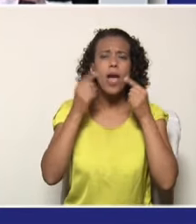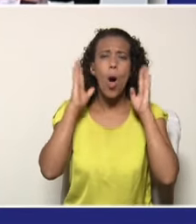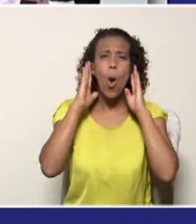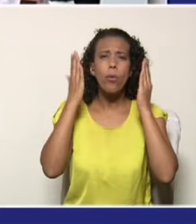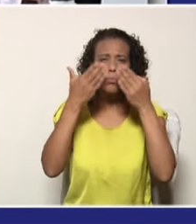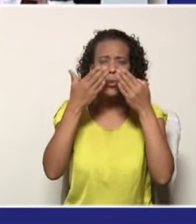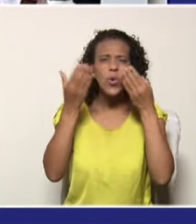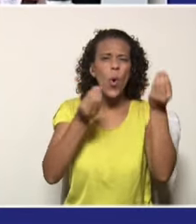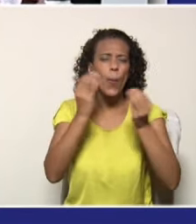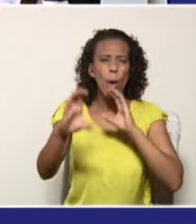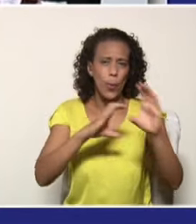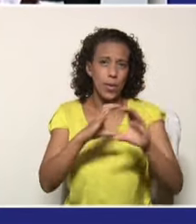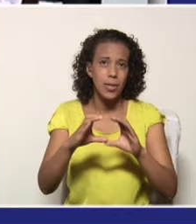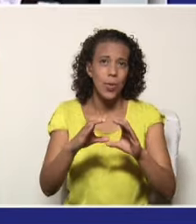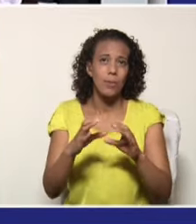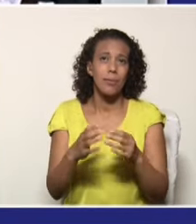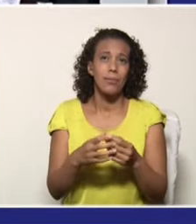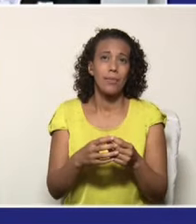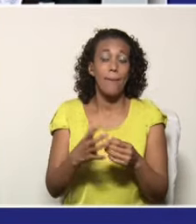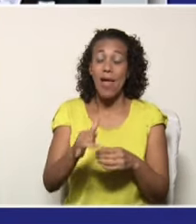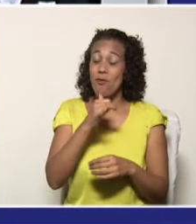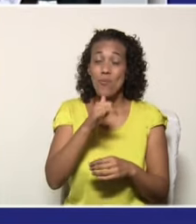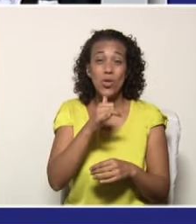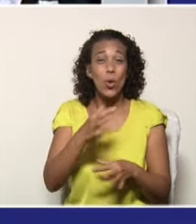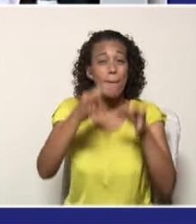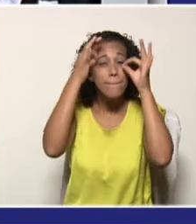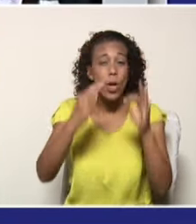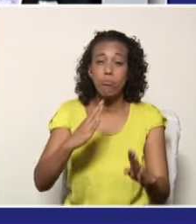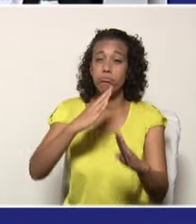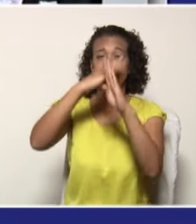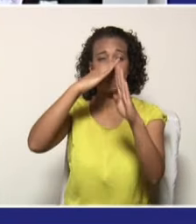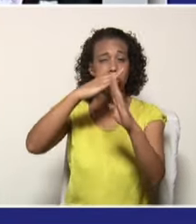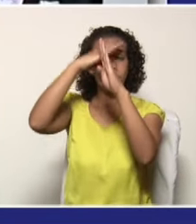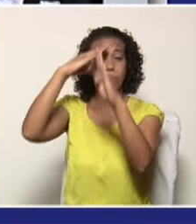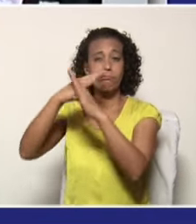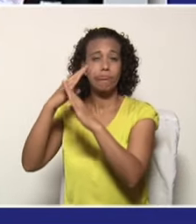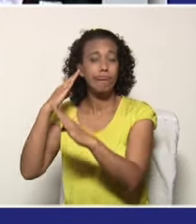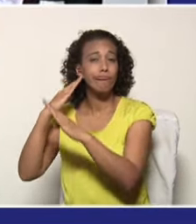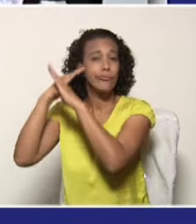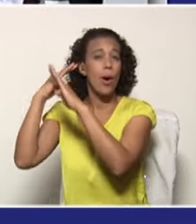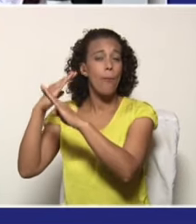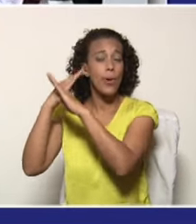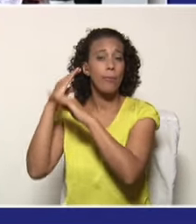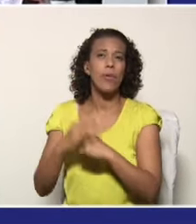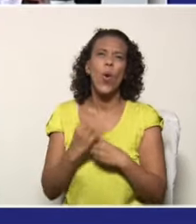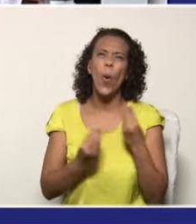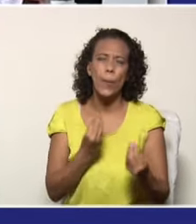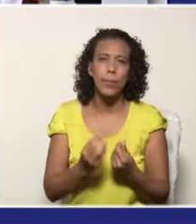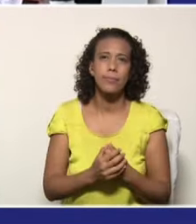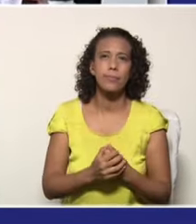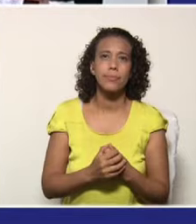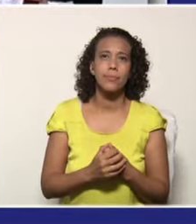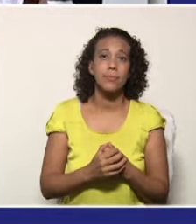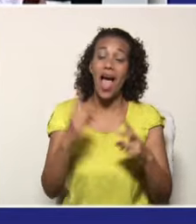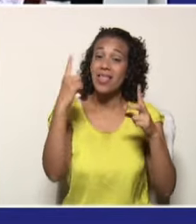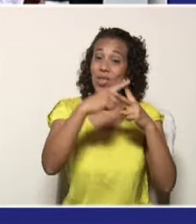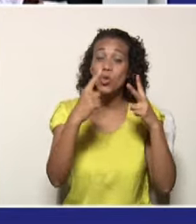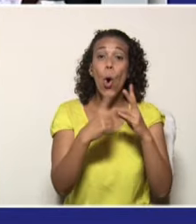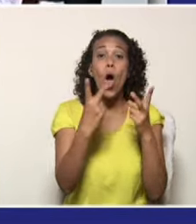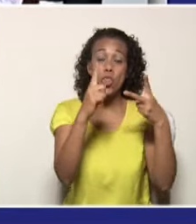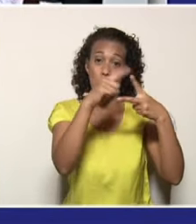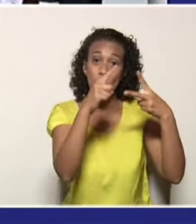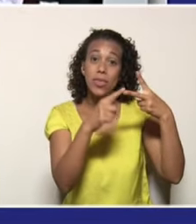genera grandes complicaciones en el acceso a la información, a la comunicación y al desenvolvimiento de la vida independiente. Hay dos tipos de